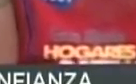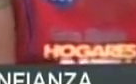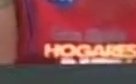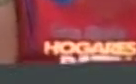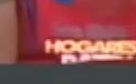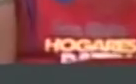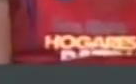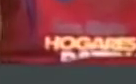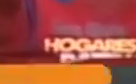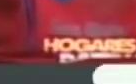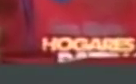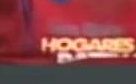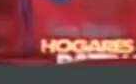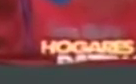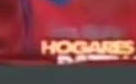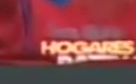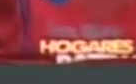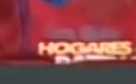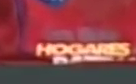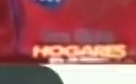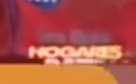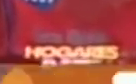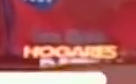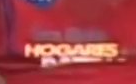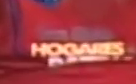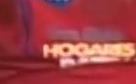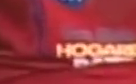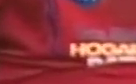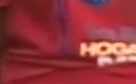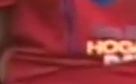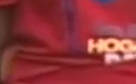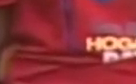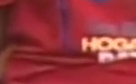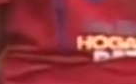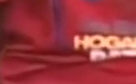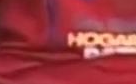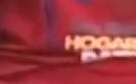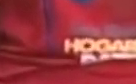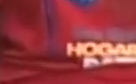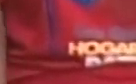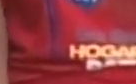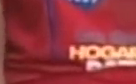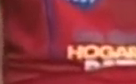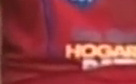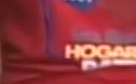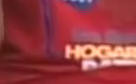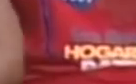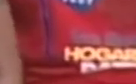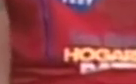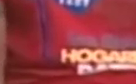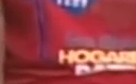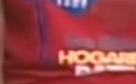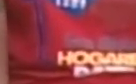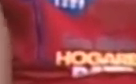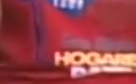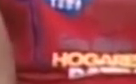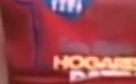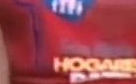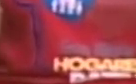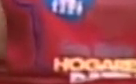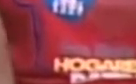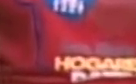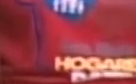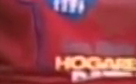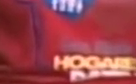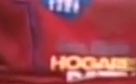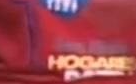calles. Demostramos la grandeza, la fuerza y la heroicidad de este pueblo. ¡Que vivan